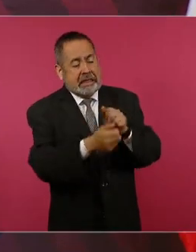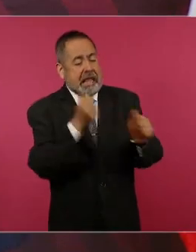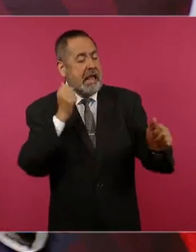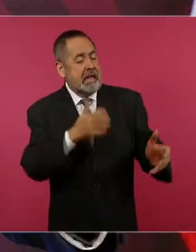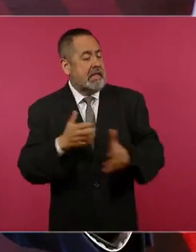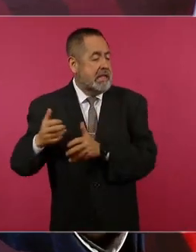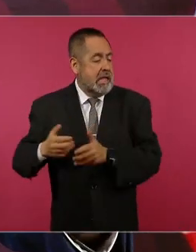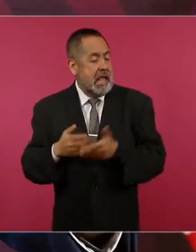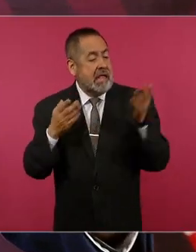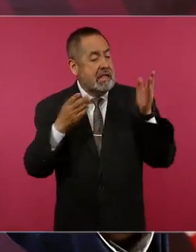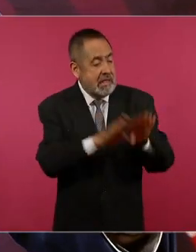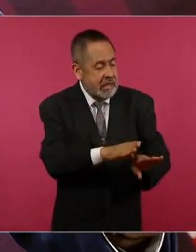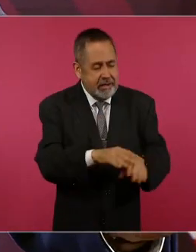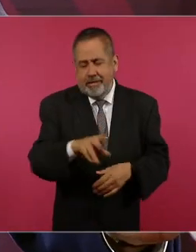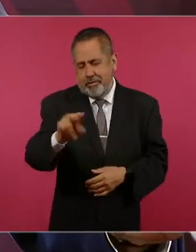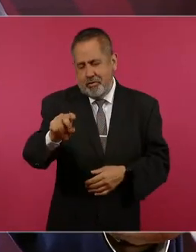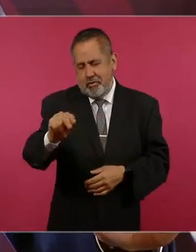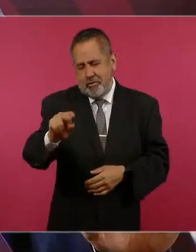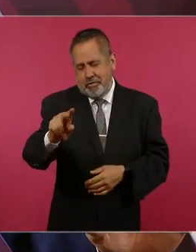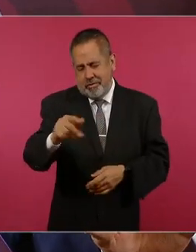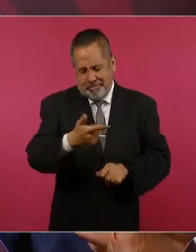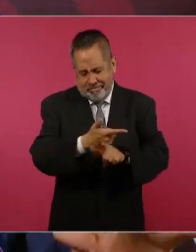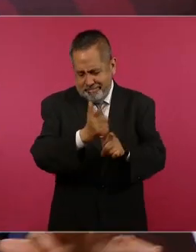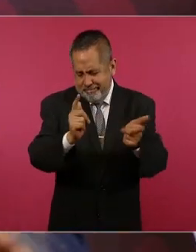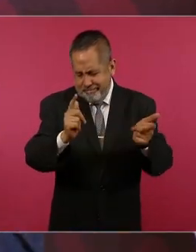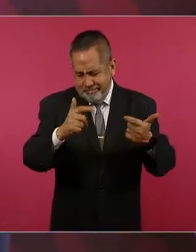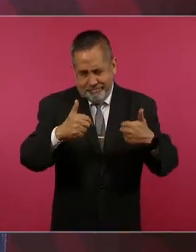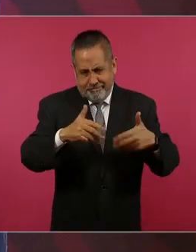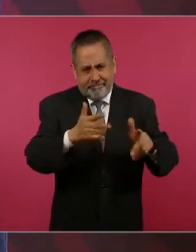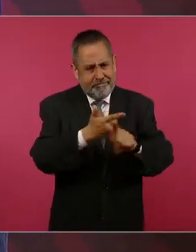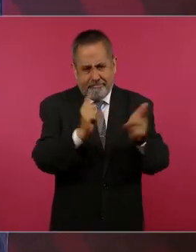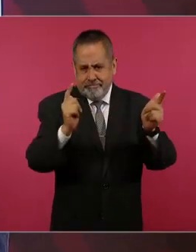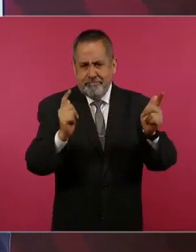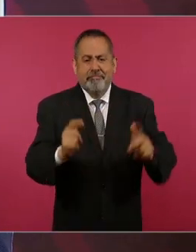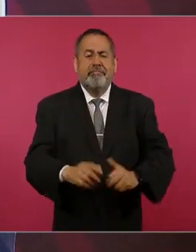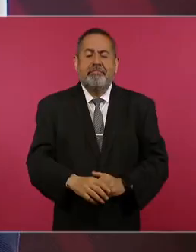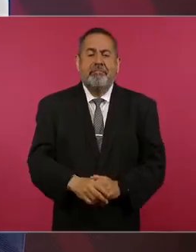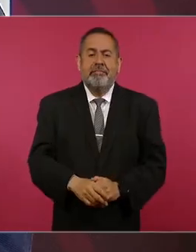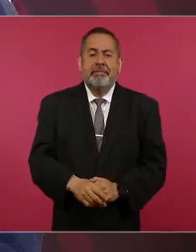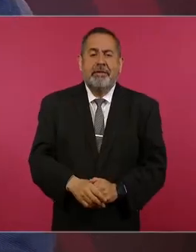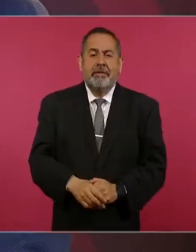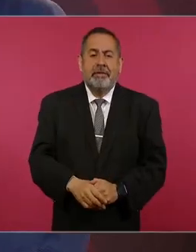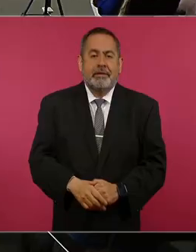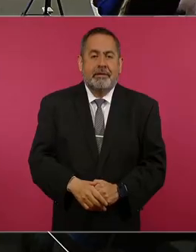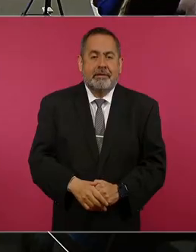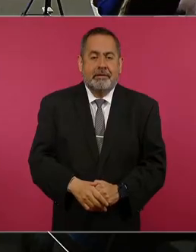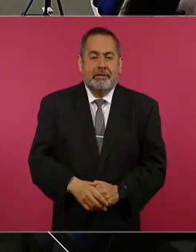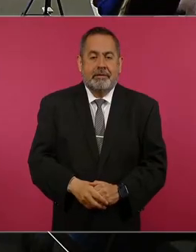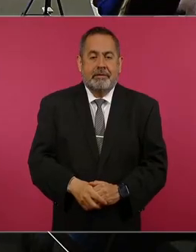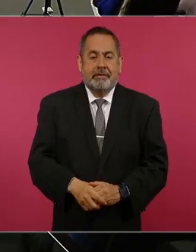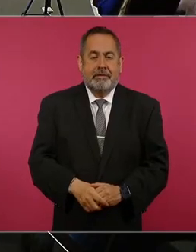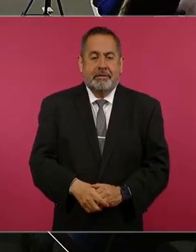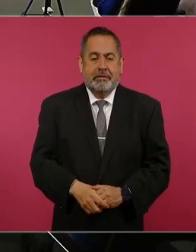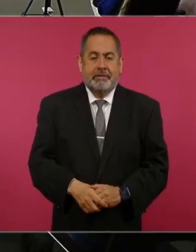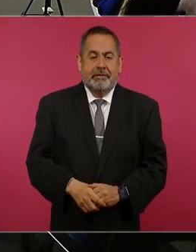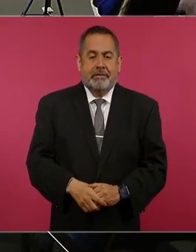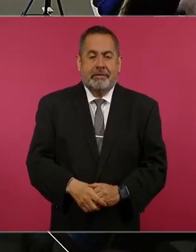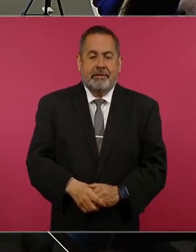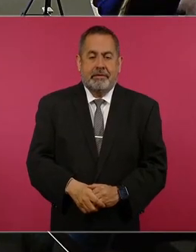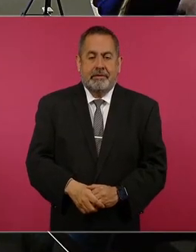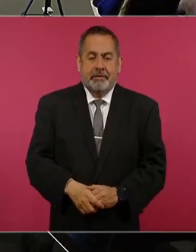nos